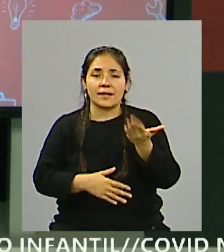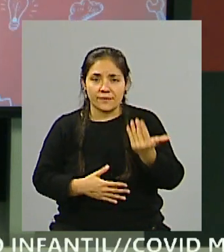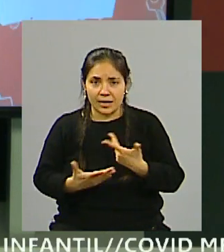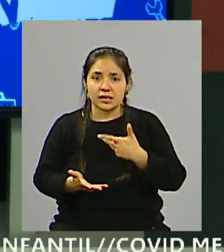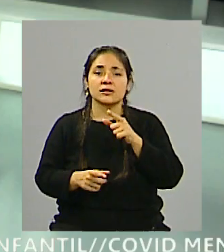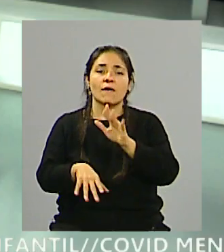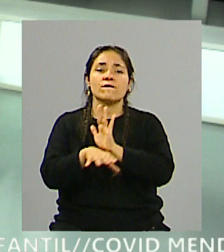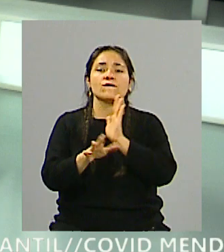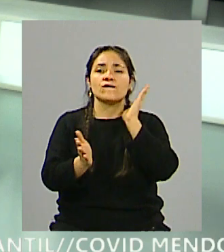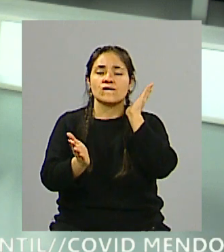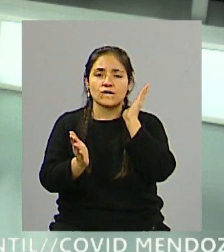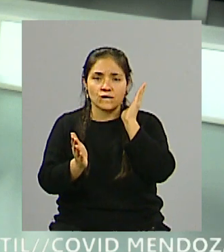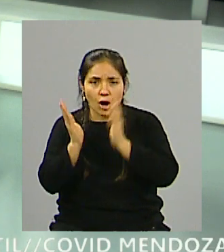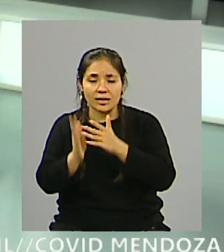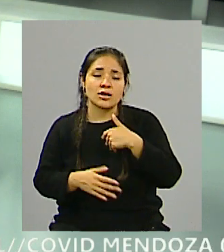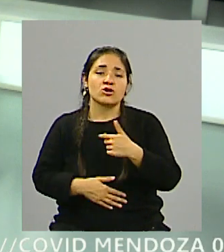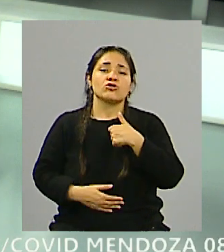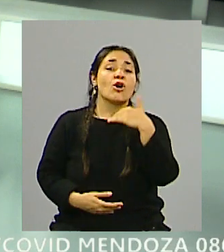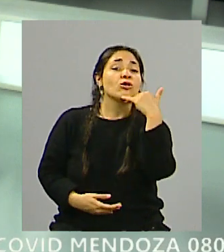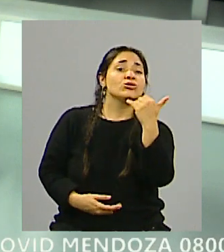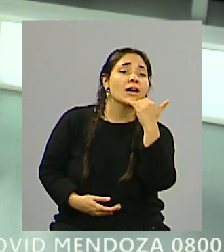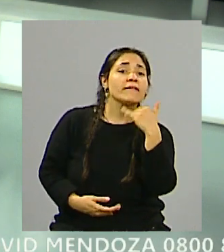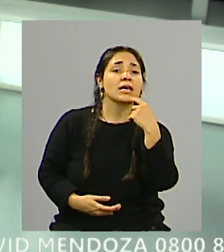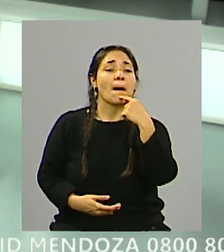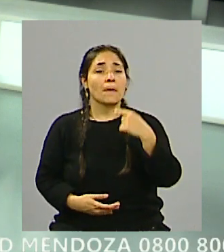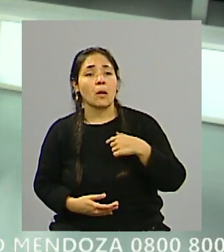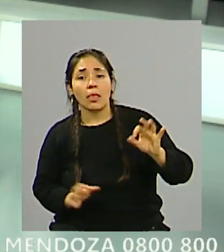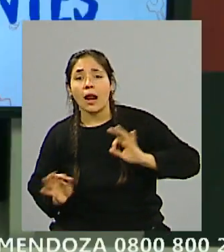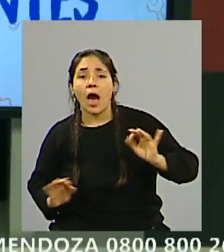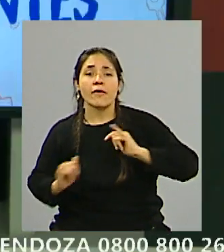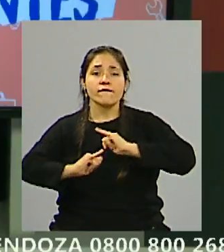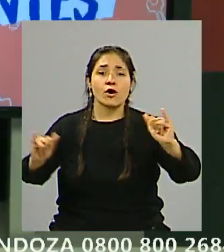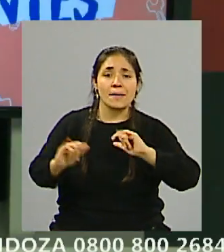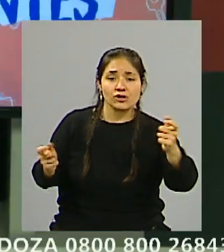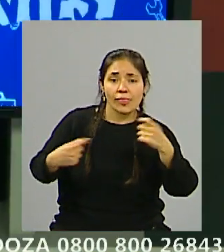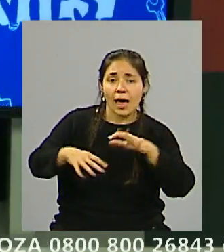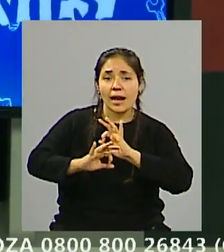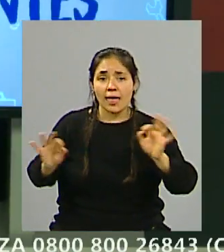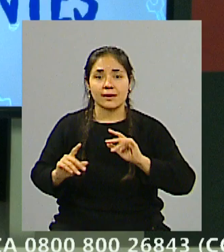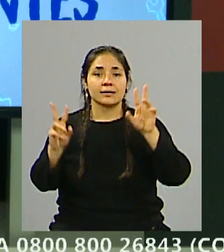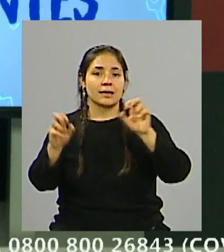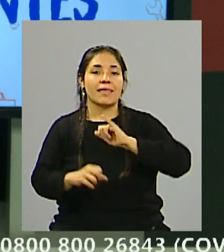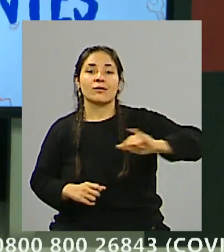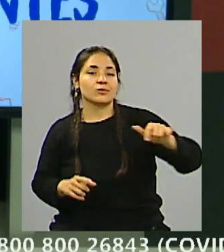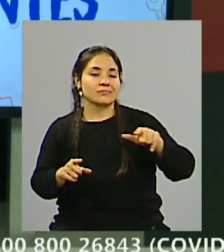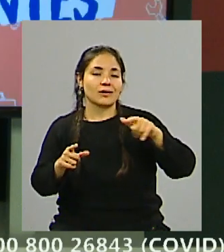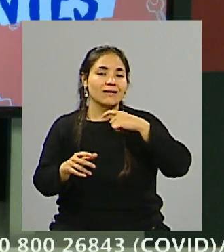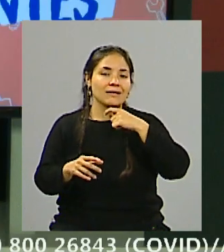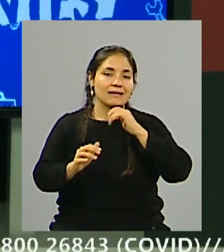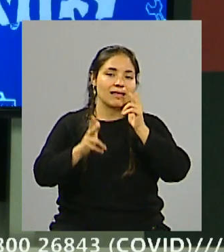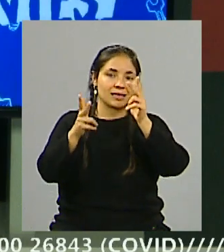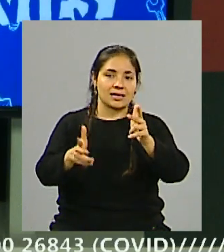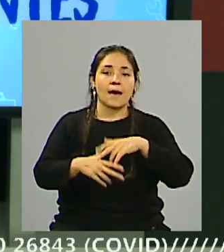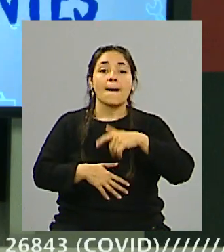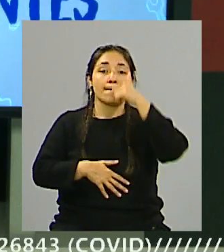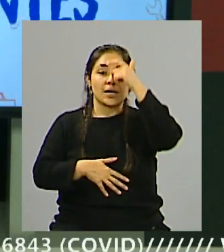desde ese lugar de yo no sabía, no me preguntaron, no me informaron, y lo que sucede con las denuncias también, que eso quería traer, es que son personas que ya